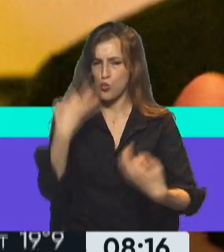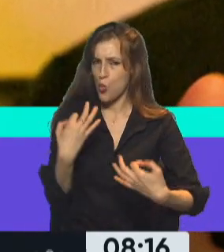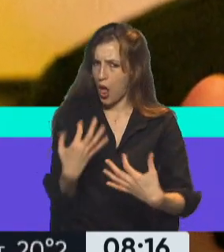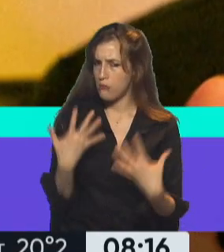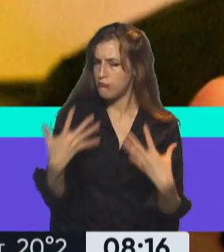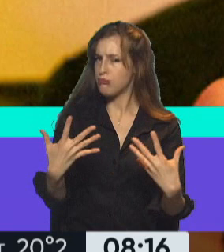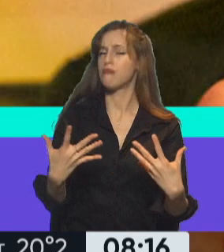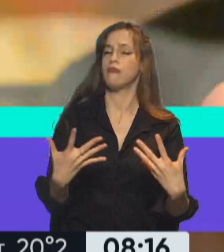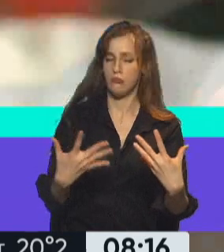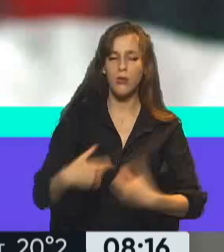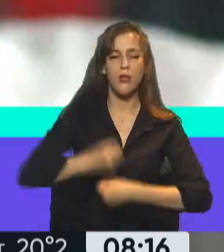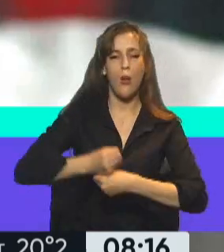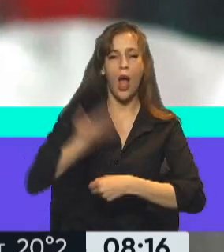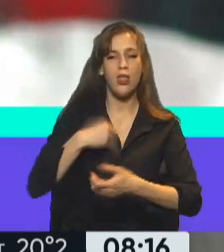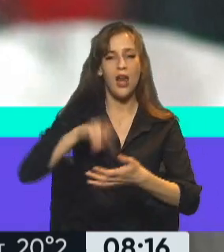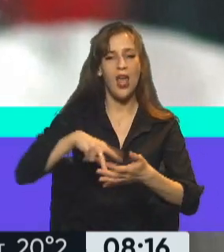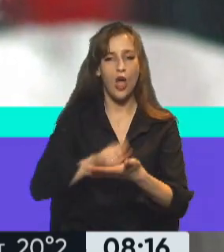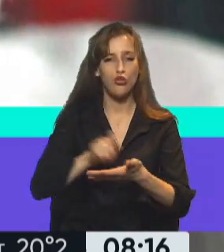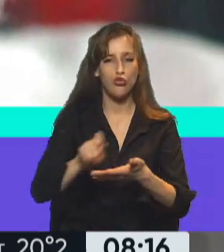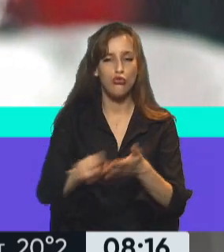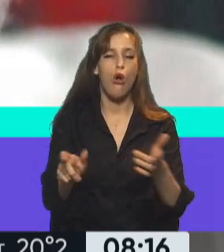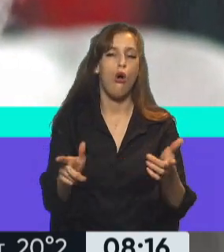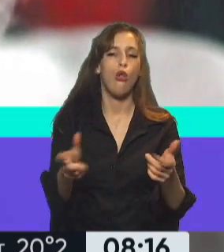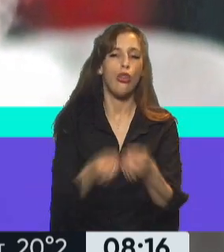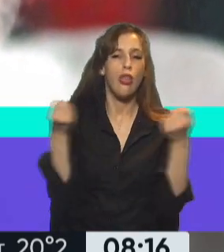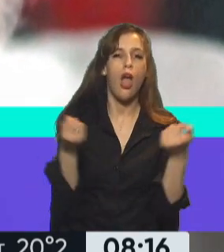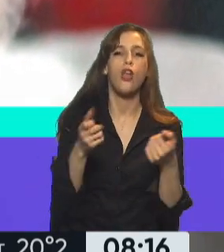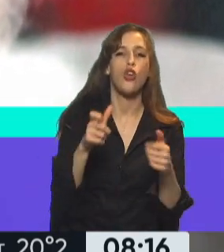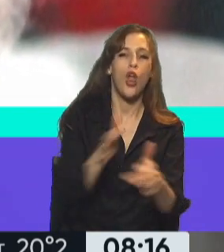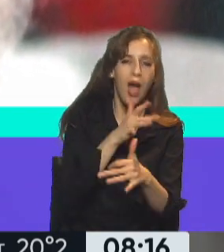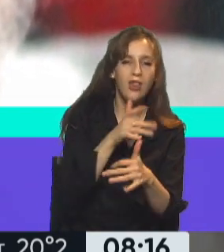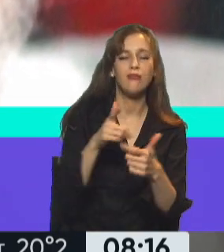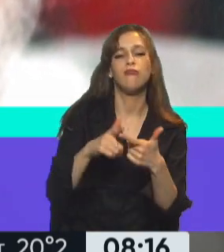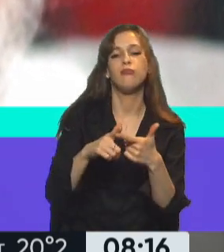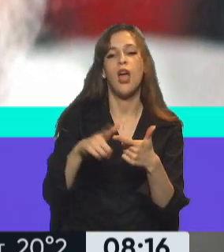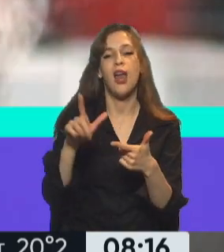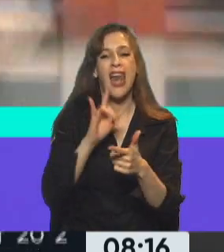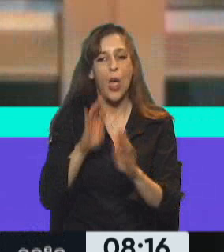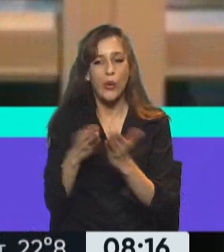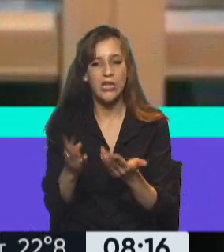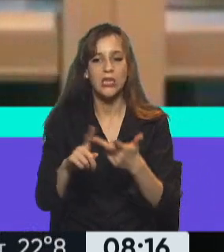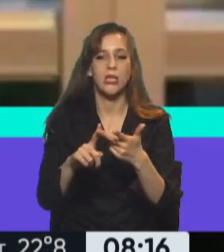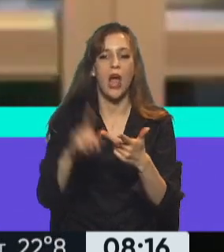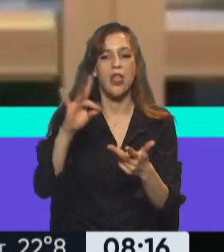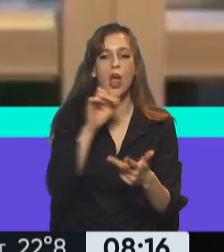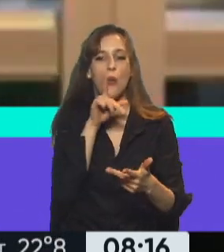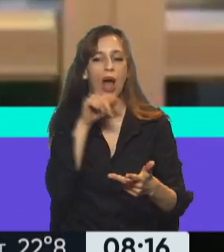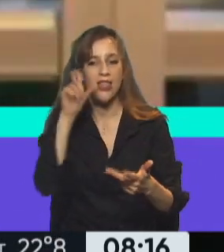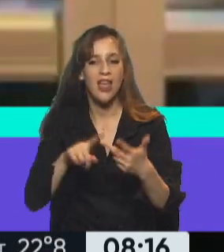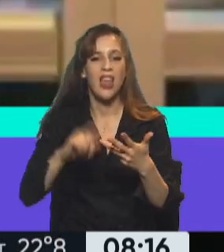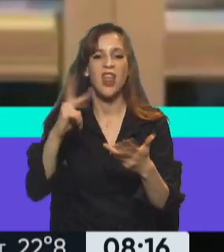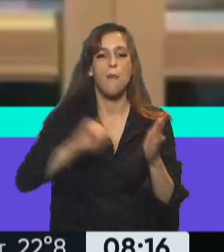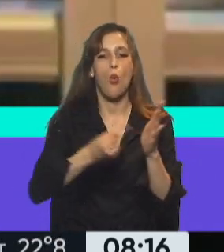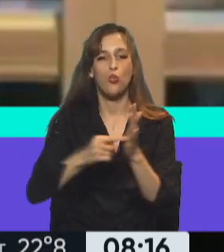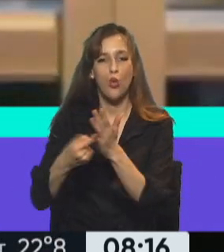redacciones de El Porteño, Revista Eñe y Espectáculos de Clarín, Debate y Tres Puntos. Escribió libros tales